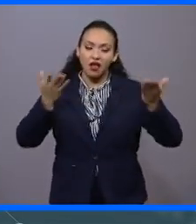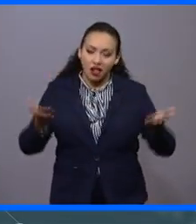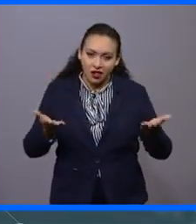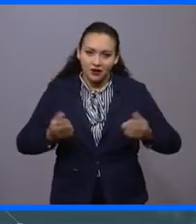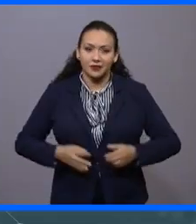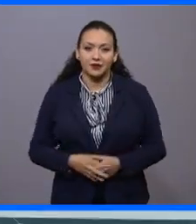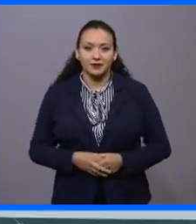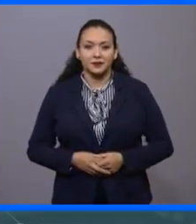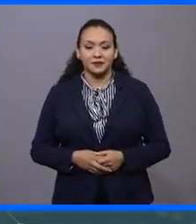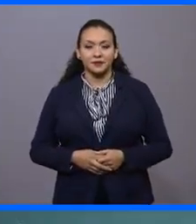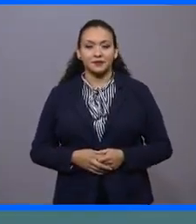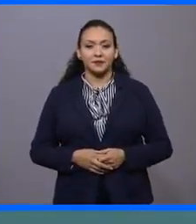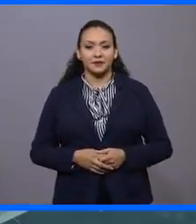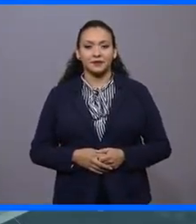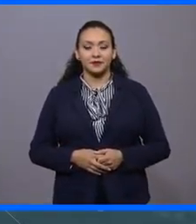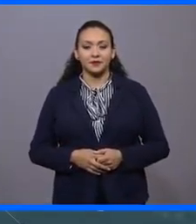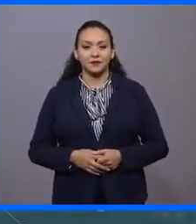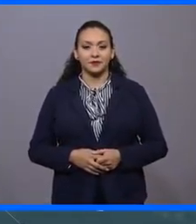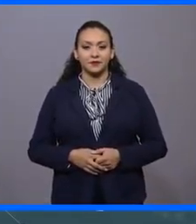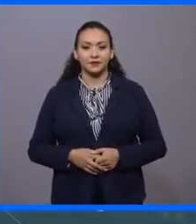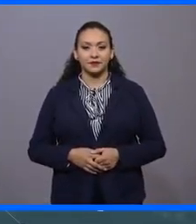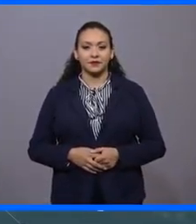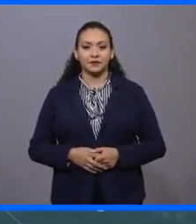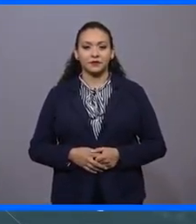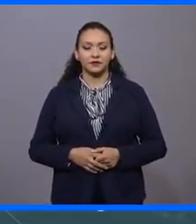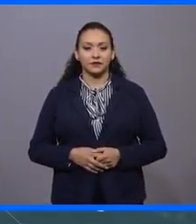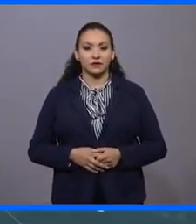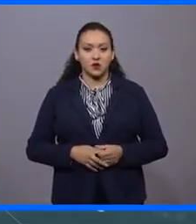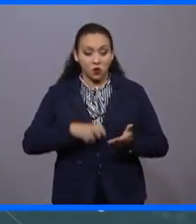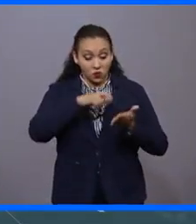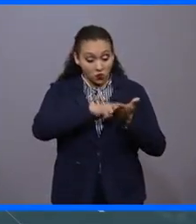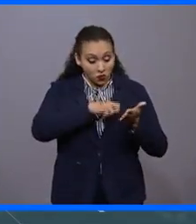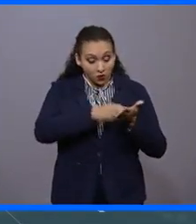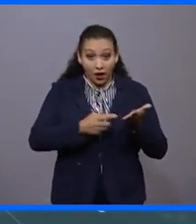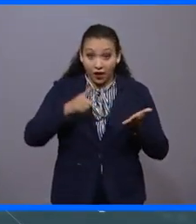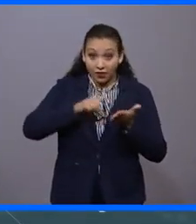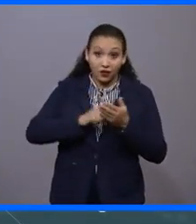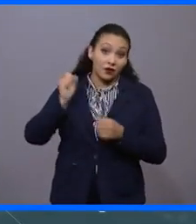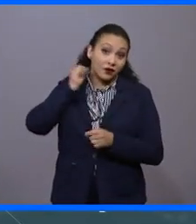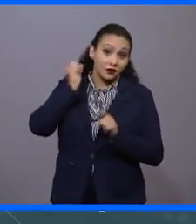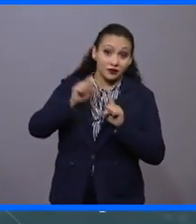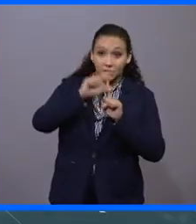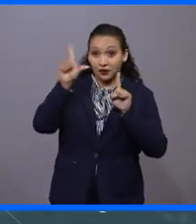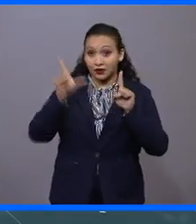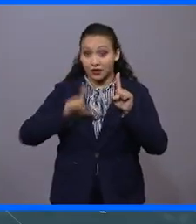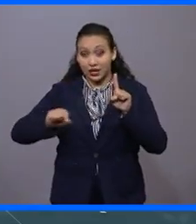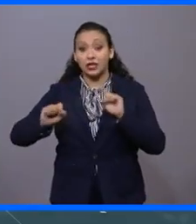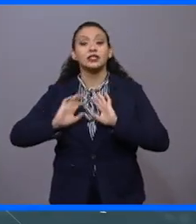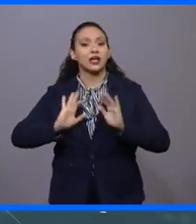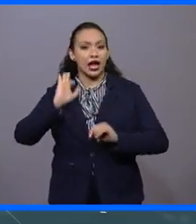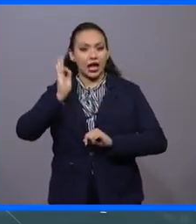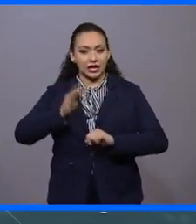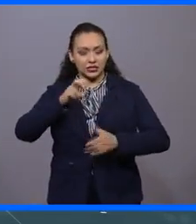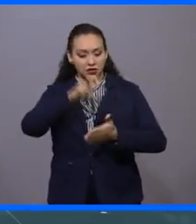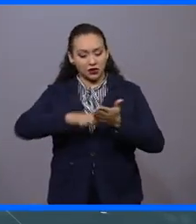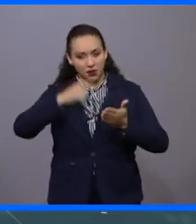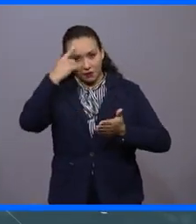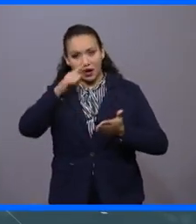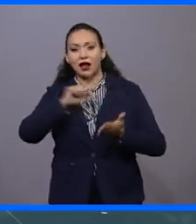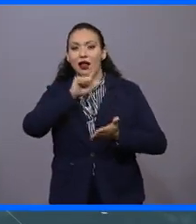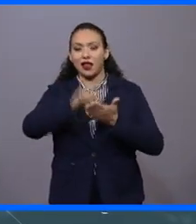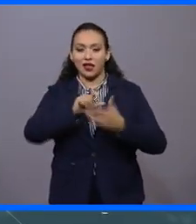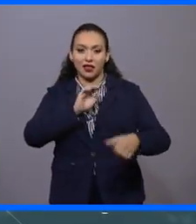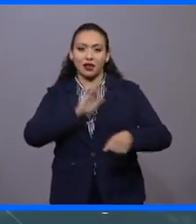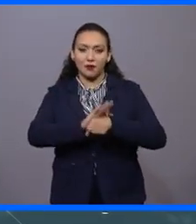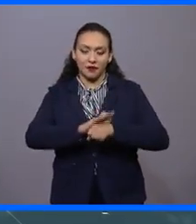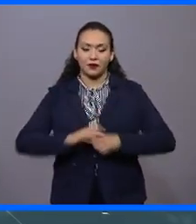Suprema Corte. Con modificaciones, el Senado de la República aprobó reformas a la Ley de Amparo.